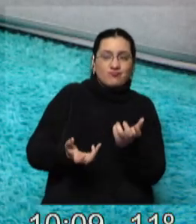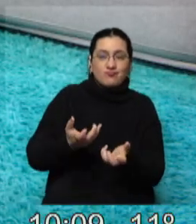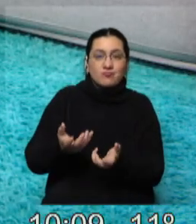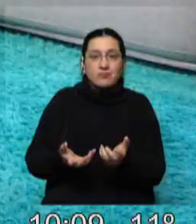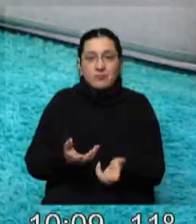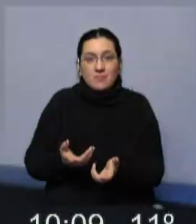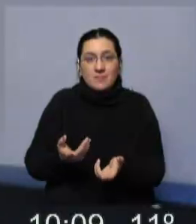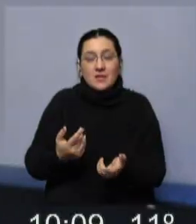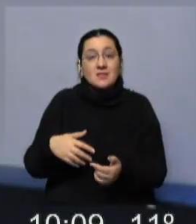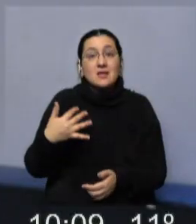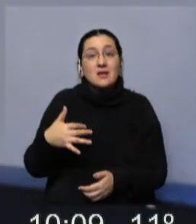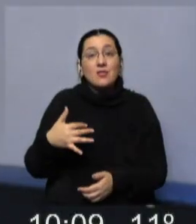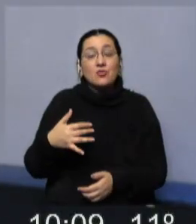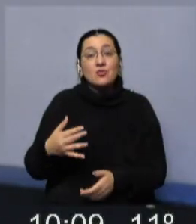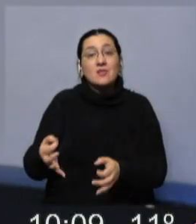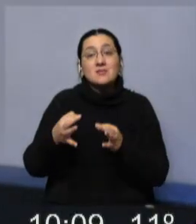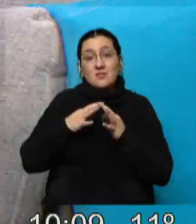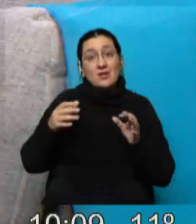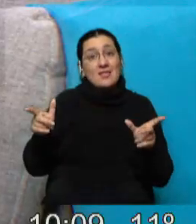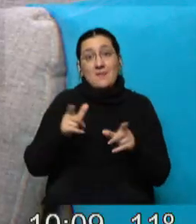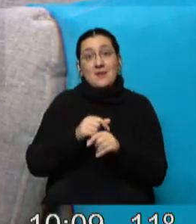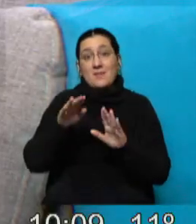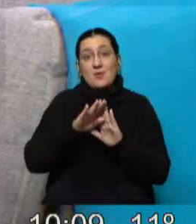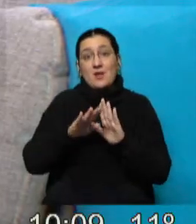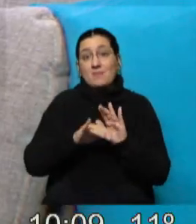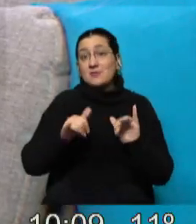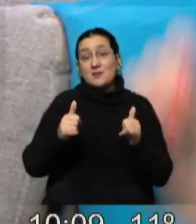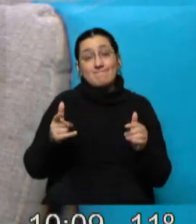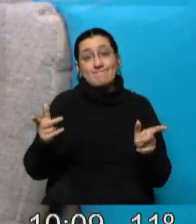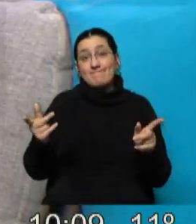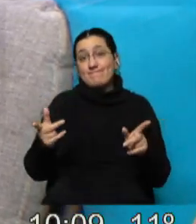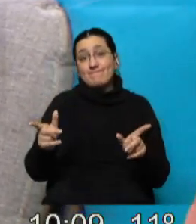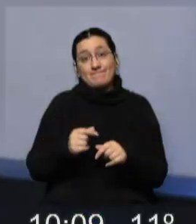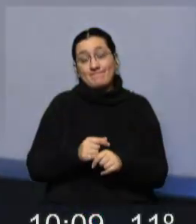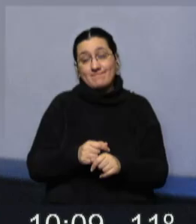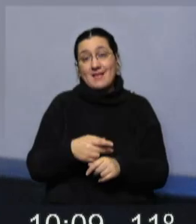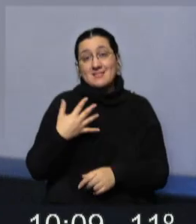Vos sabés que hace rato que nos están diciendo que ya y está, no que estamos terminamos. Dando no tenemos que ir.